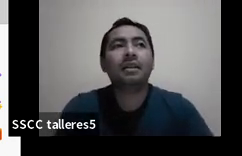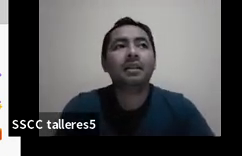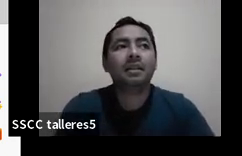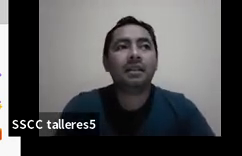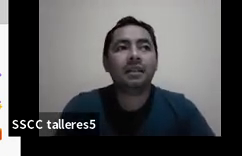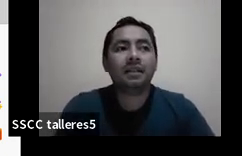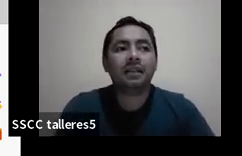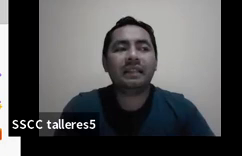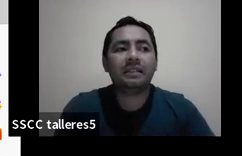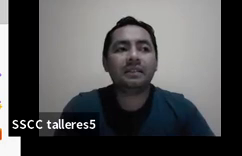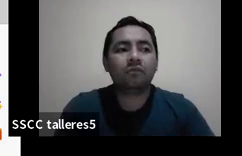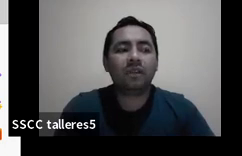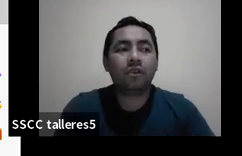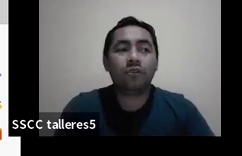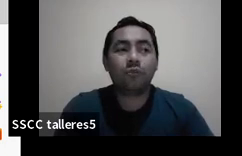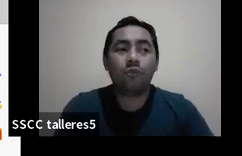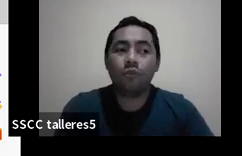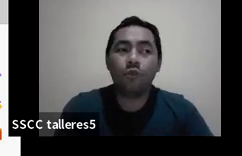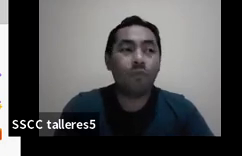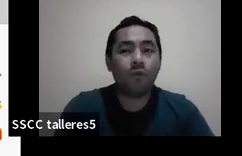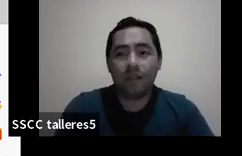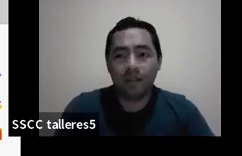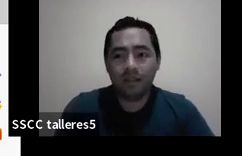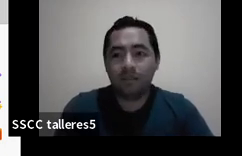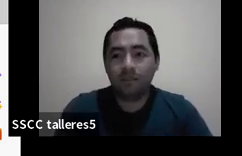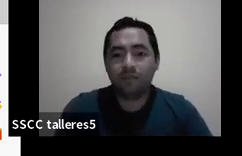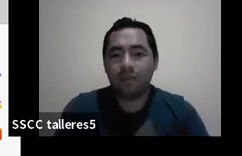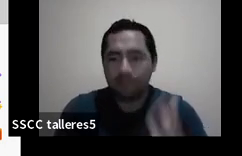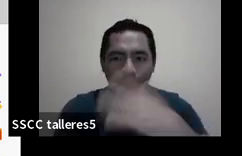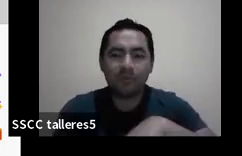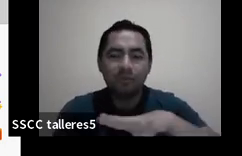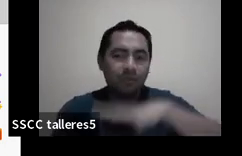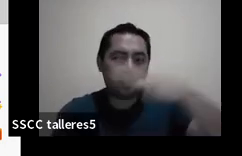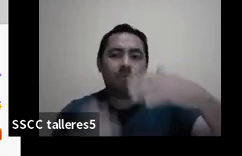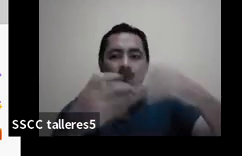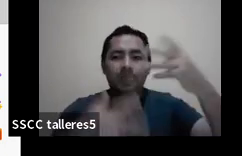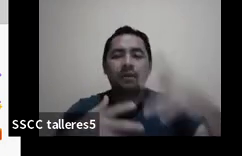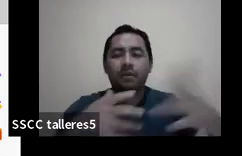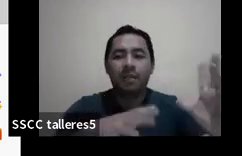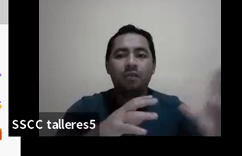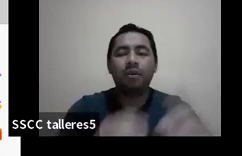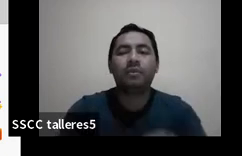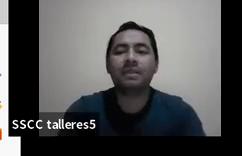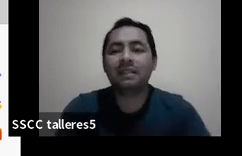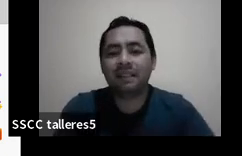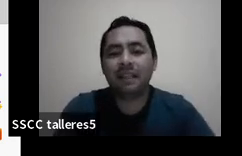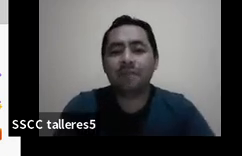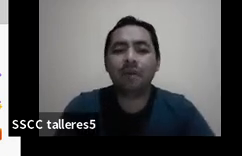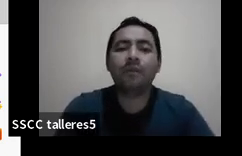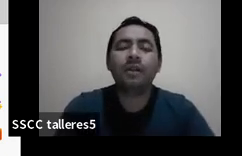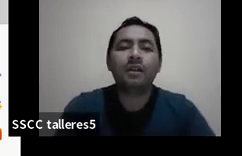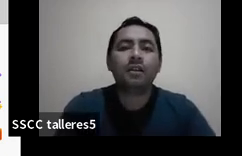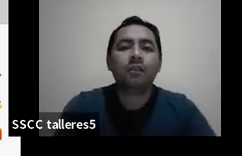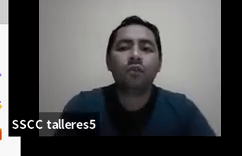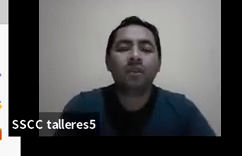hablar, es una educación muy pobre aquí en el Perú. ¿Ya? En un momento te voy a explicar un poquito más el